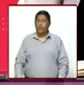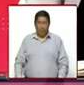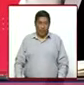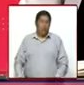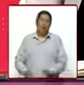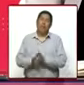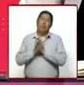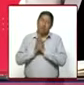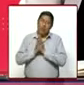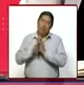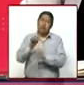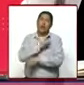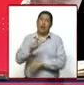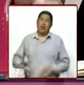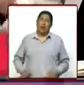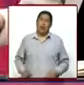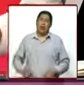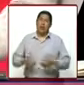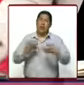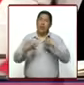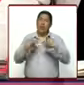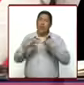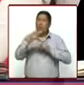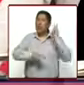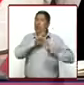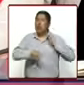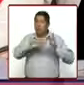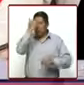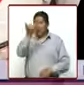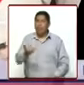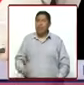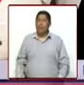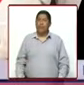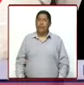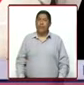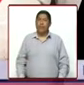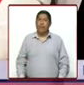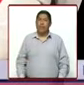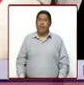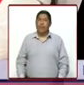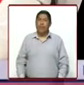Le pido por favor, señor alcalde, que le dé una explicación a la población.